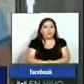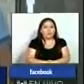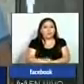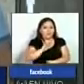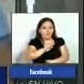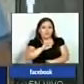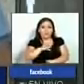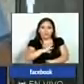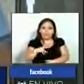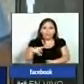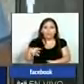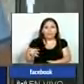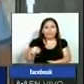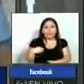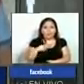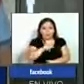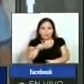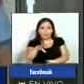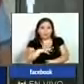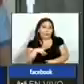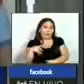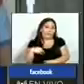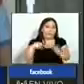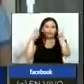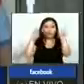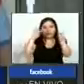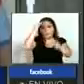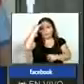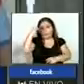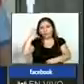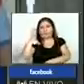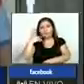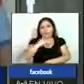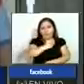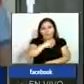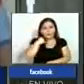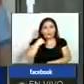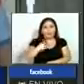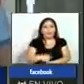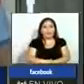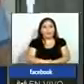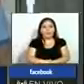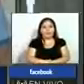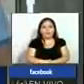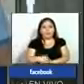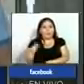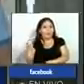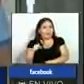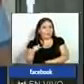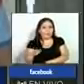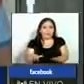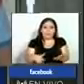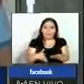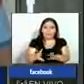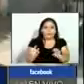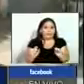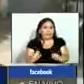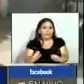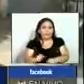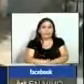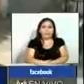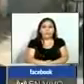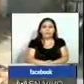sido Que han tenido Víctimas De feminicidio ¿Verdad? Que no No No se consideran A veces También como víctimas